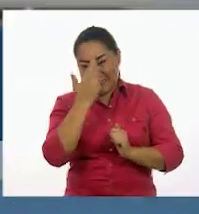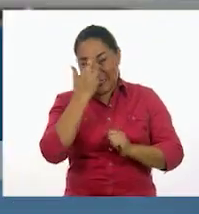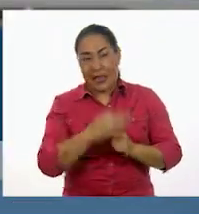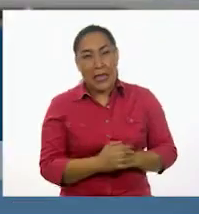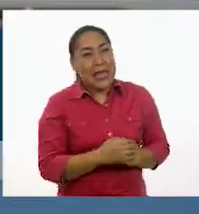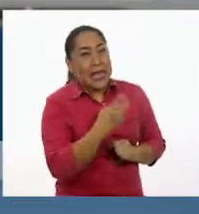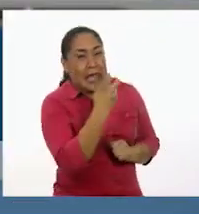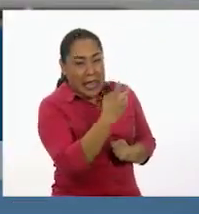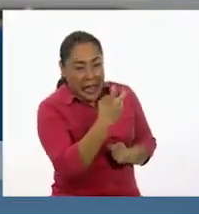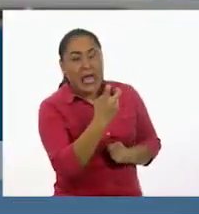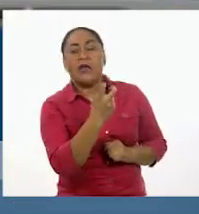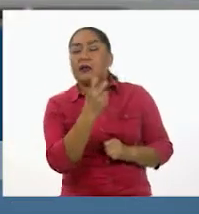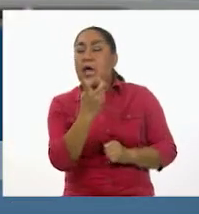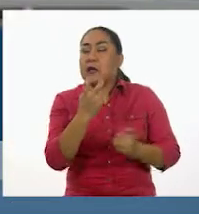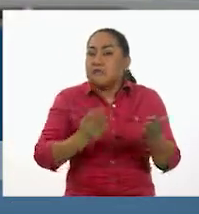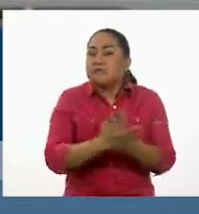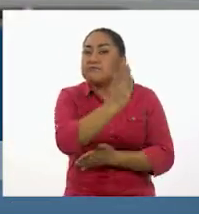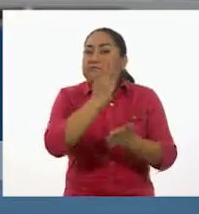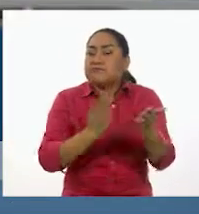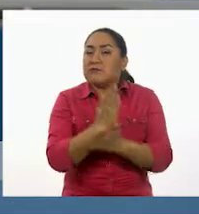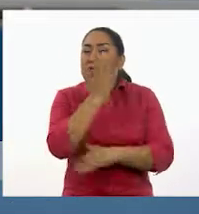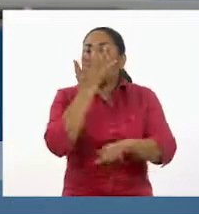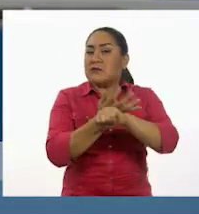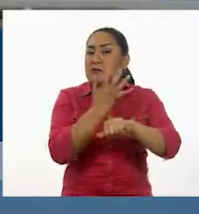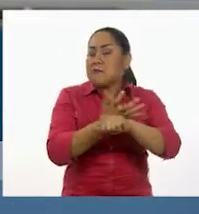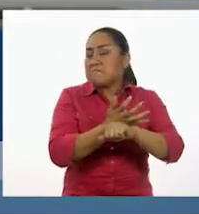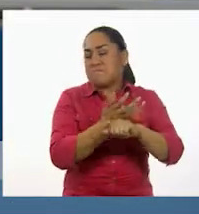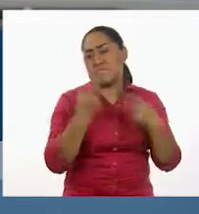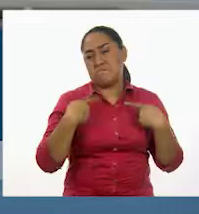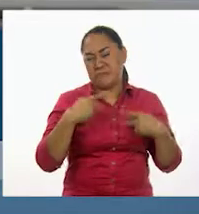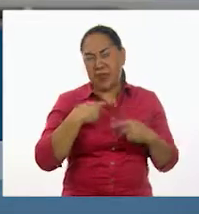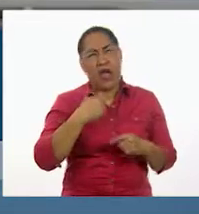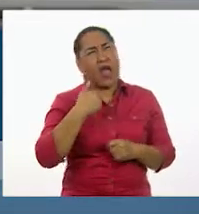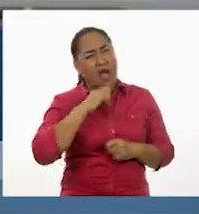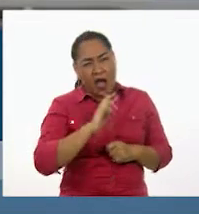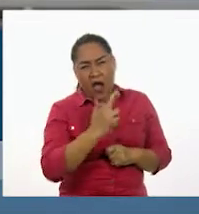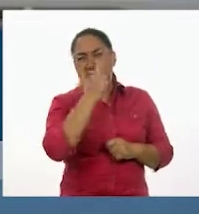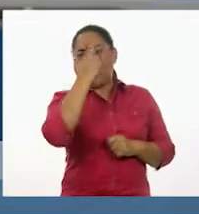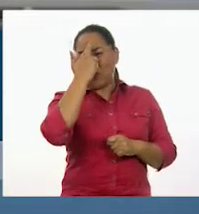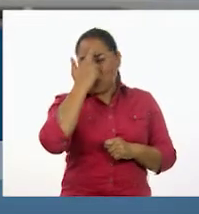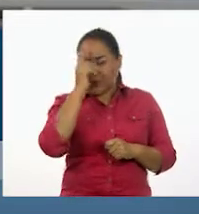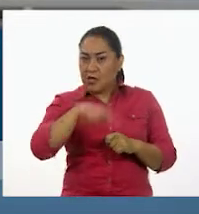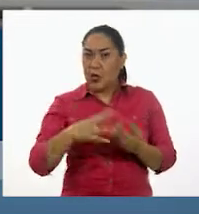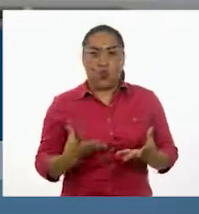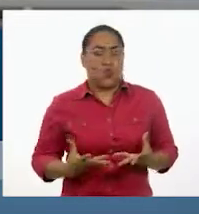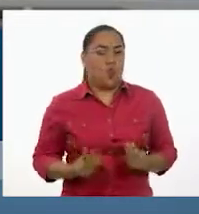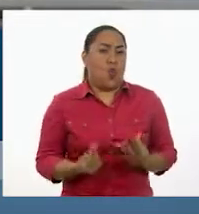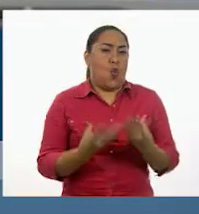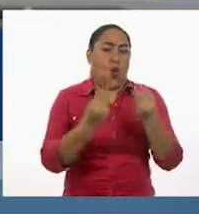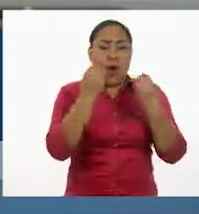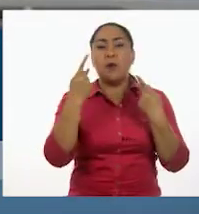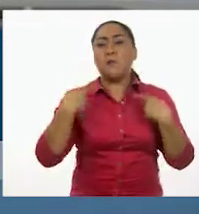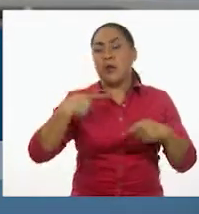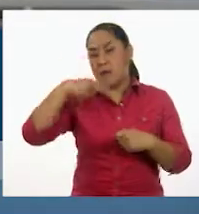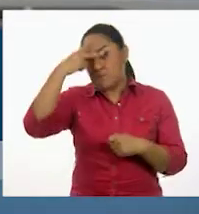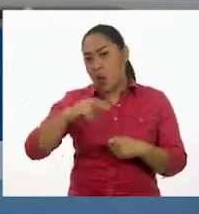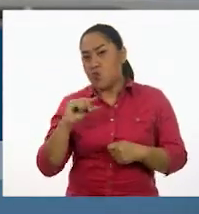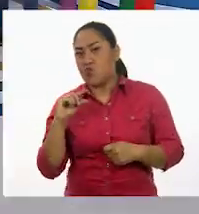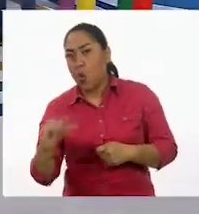por ahí empezaron a pasar montones de colonos estadounidenses. Me acuerdo que hubo un momento en que eran muchos más que los